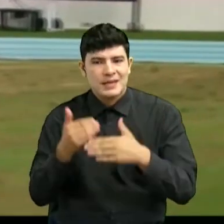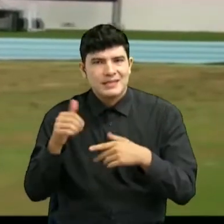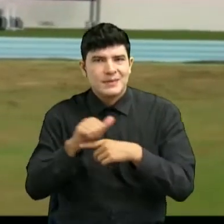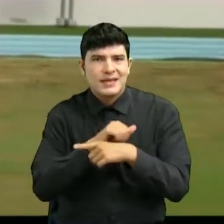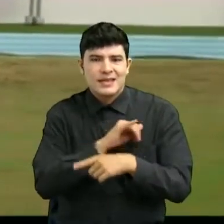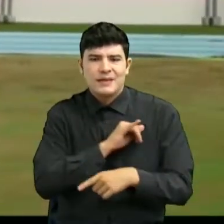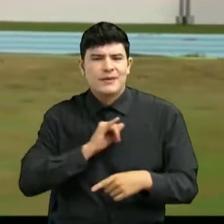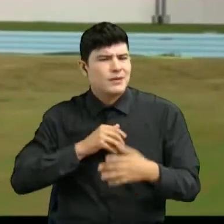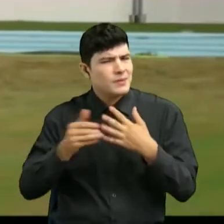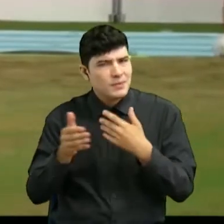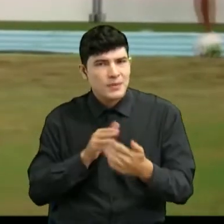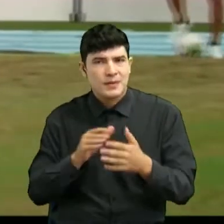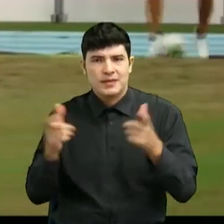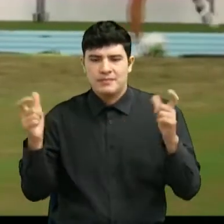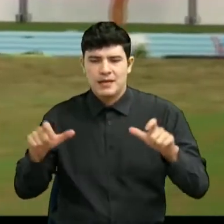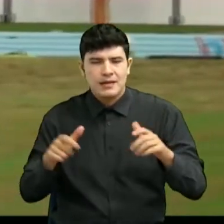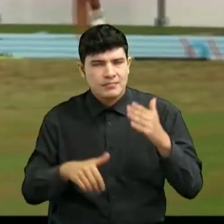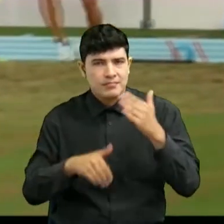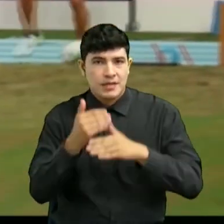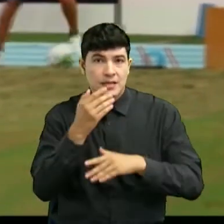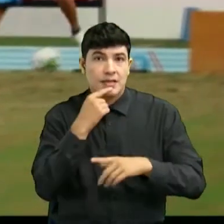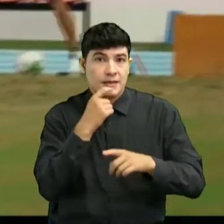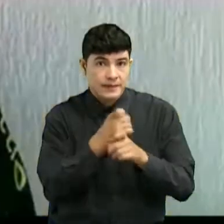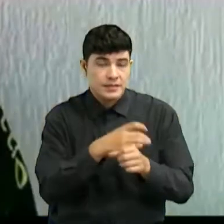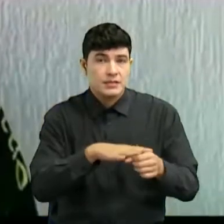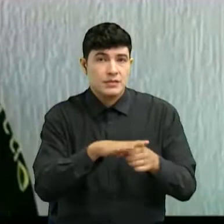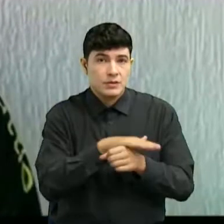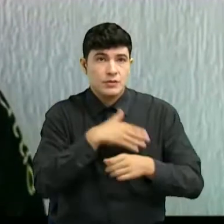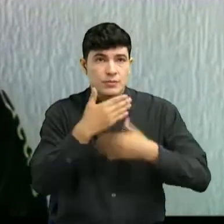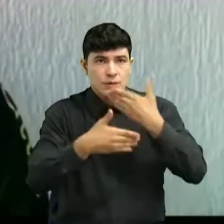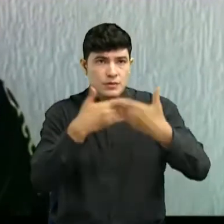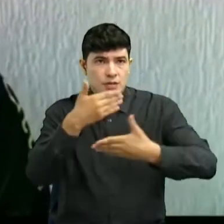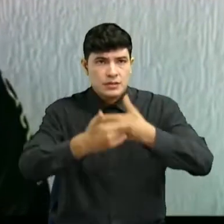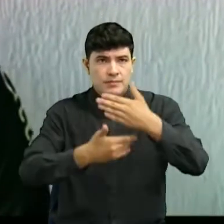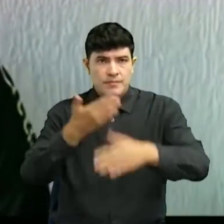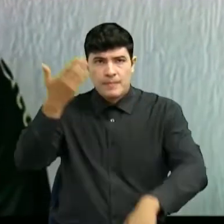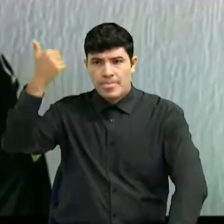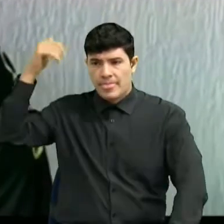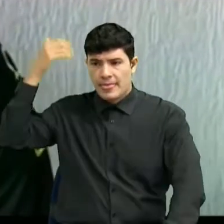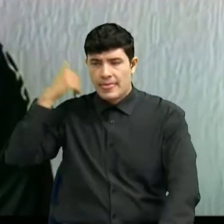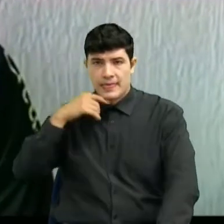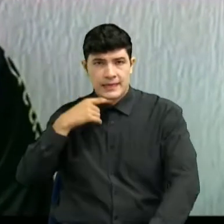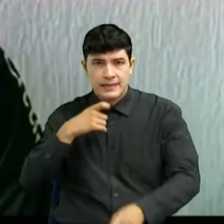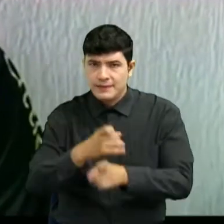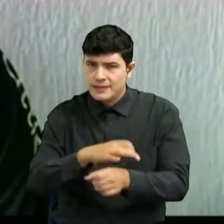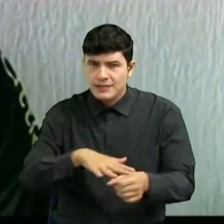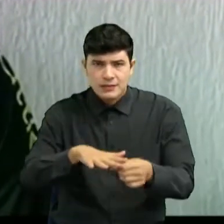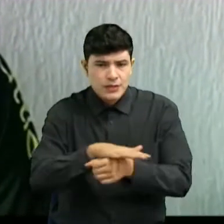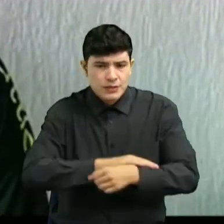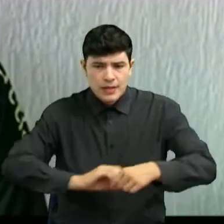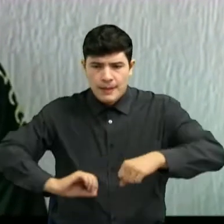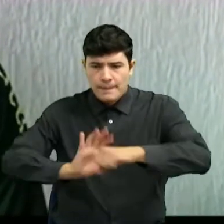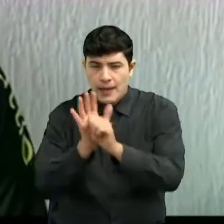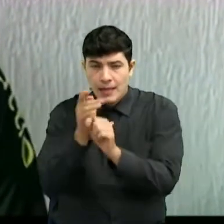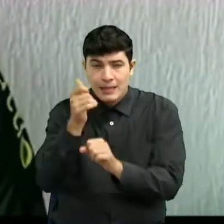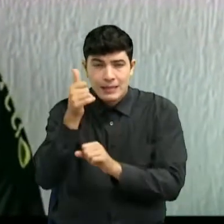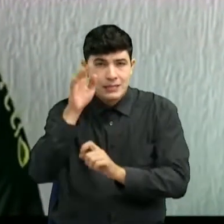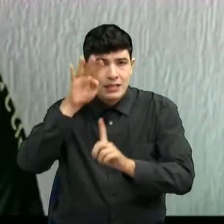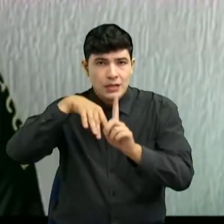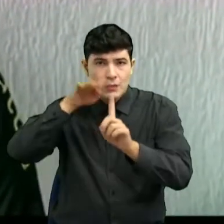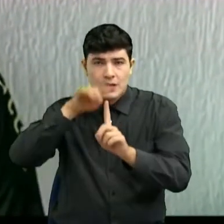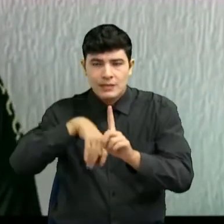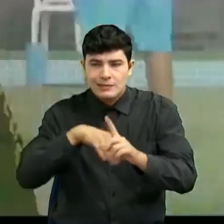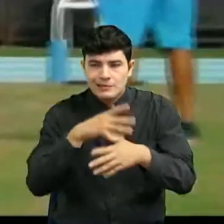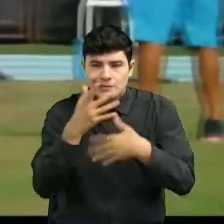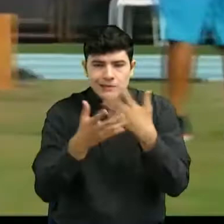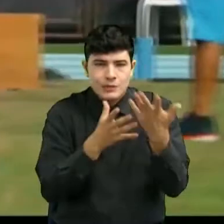ha sido un proceso difícil para nosotros porque no contábamos con todo esto, ya casi cuatro meses sin